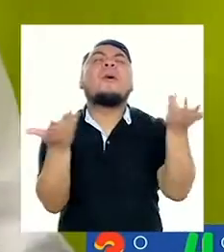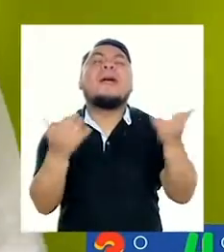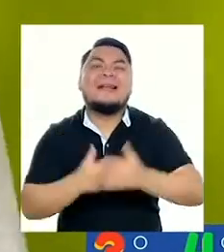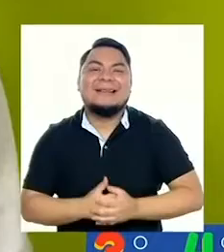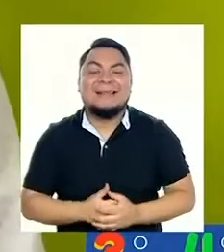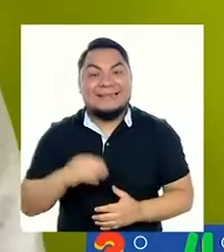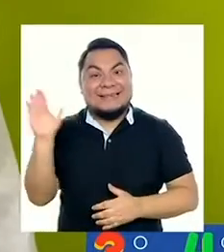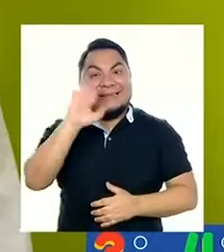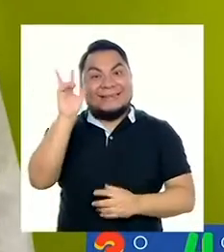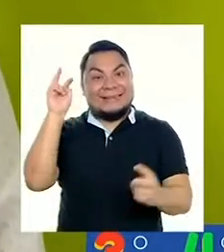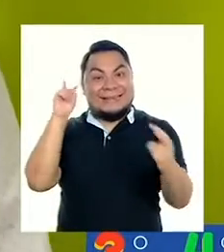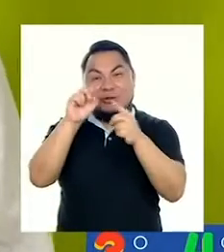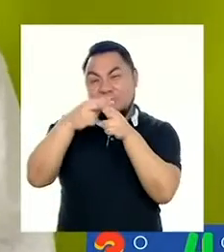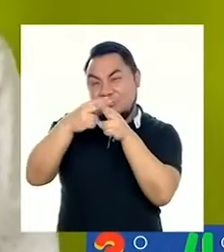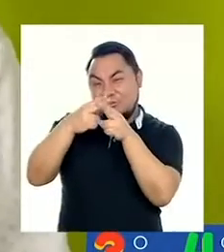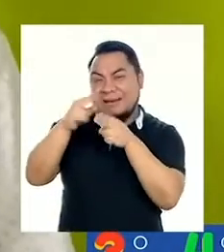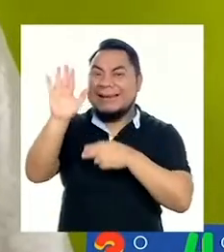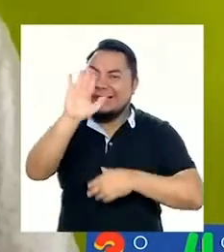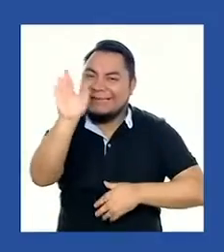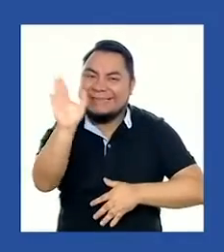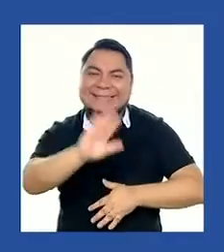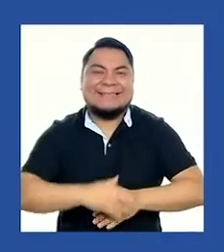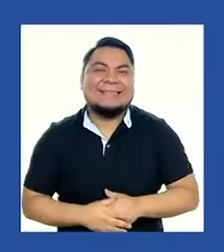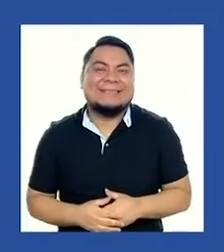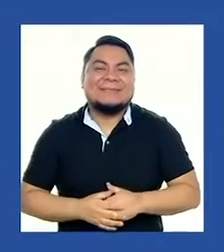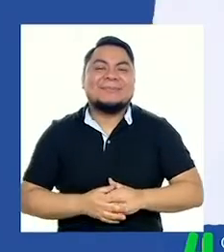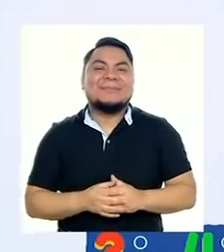¡Nos vemos en un ratito! ¡Chao!